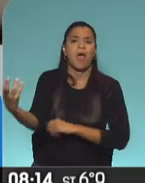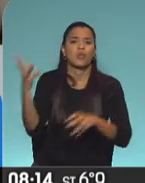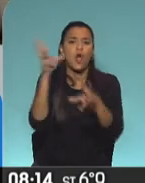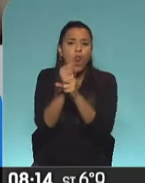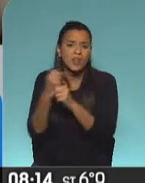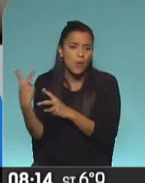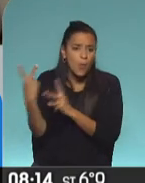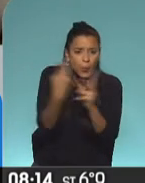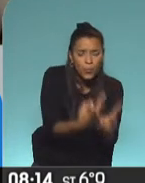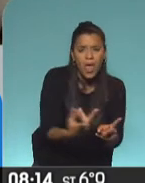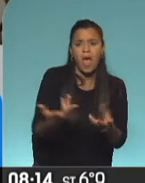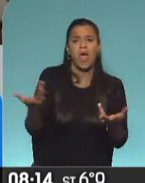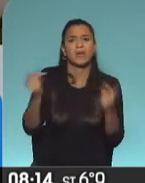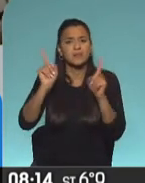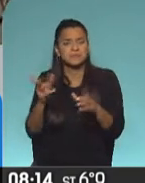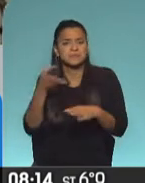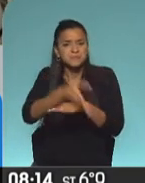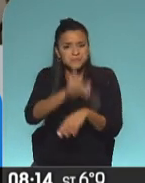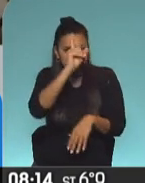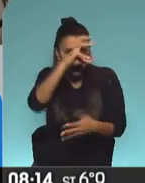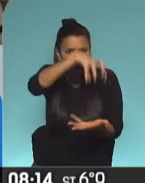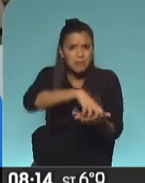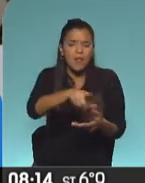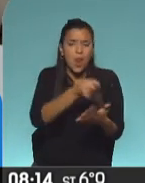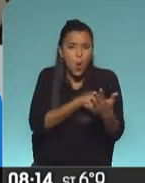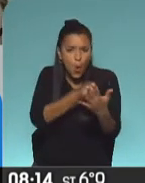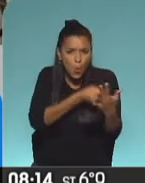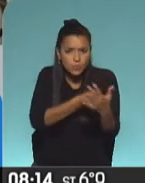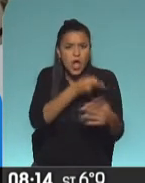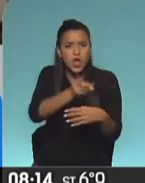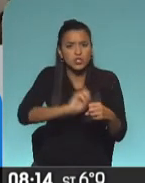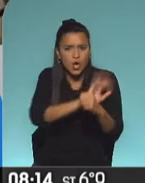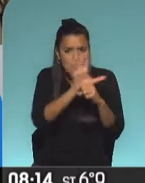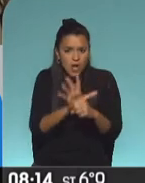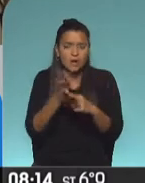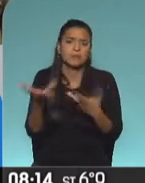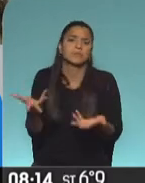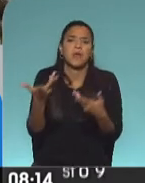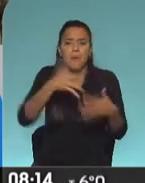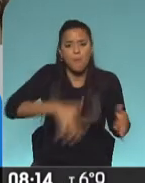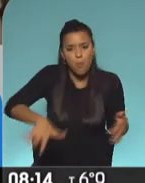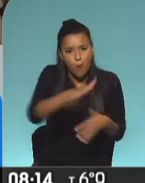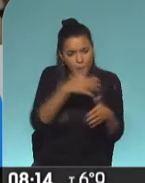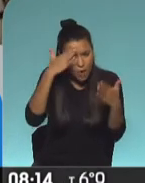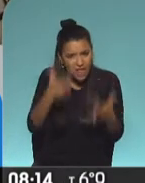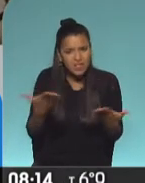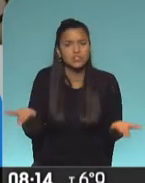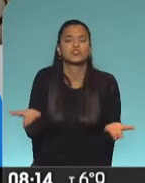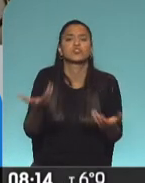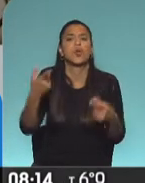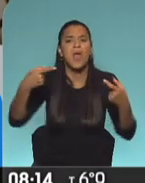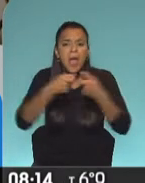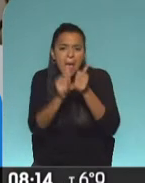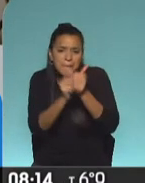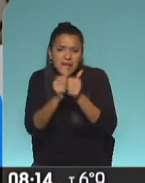colectivo, exponiéndose, yendo a los hospitales, a la primer línea de pelea contra el coronavirus, a atender a nuestro pueblo. Los empresarios,